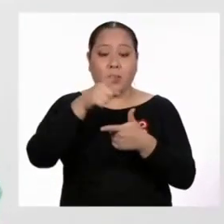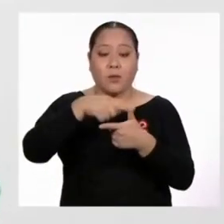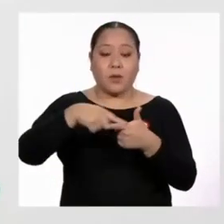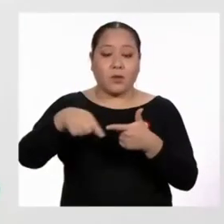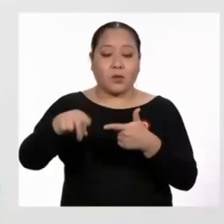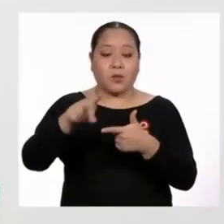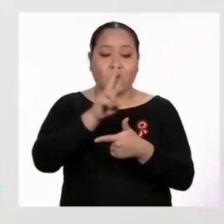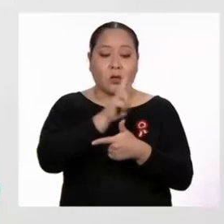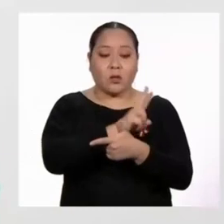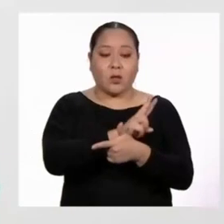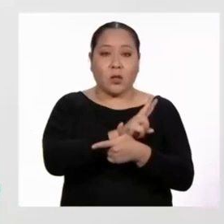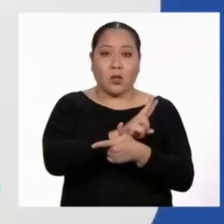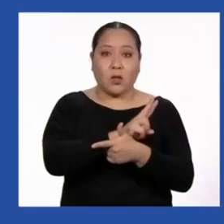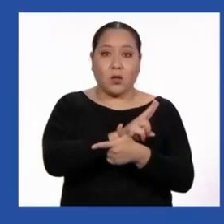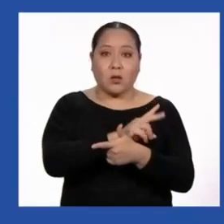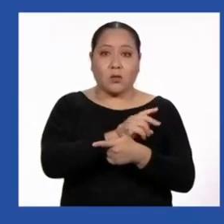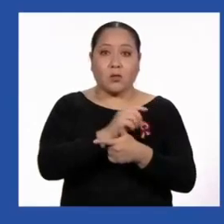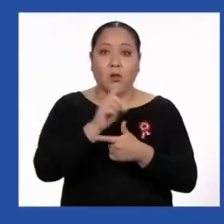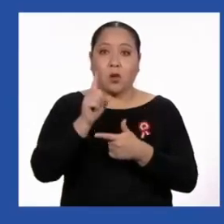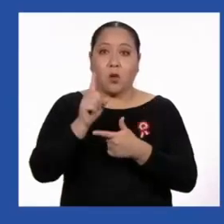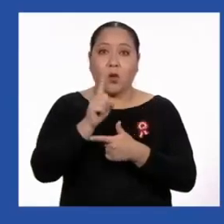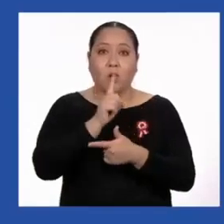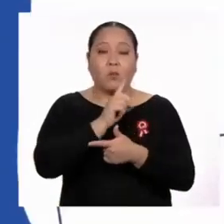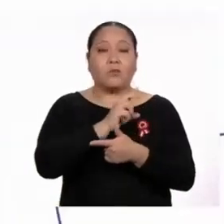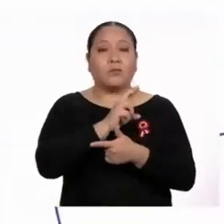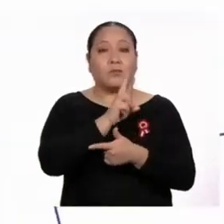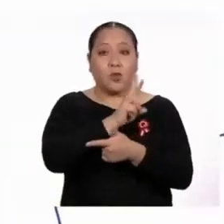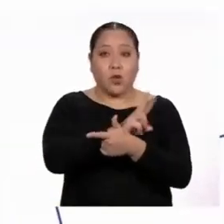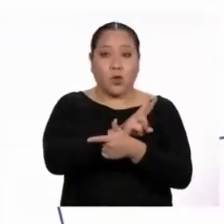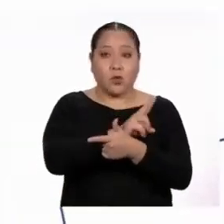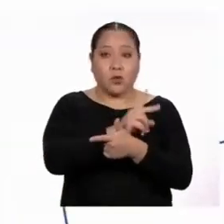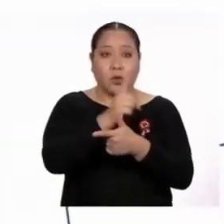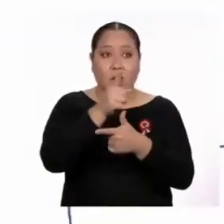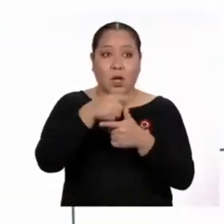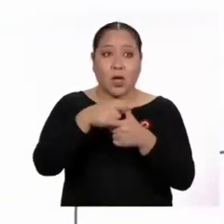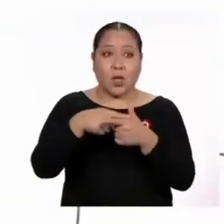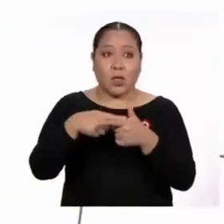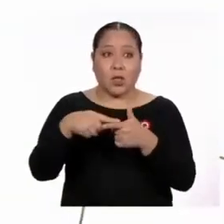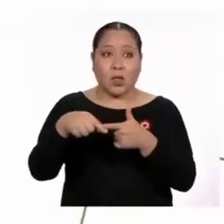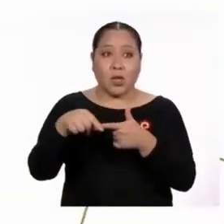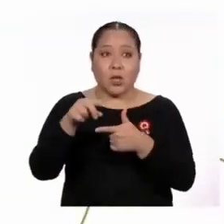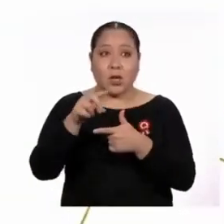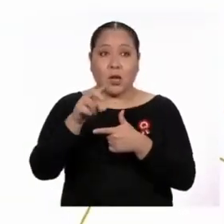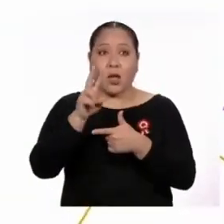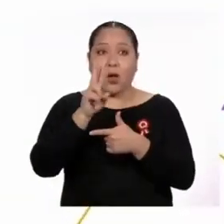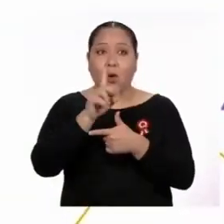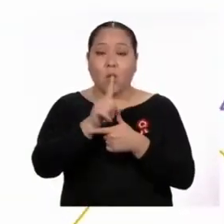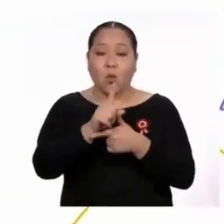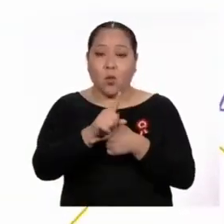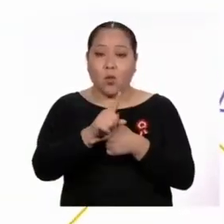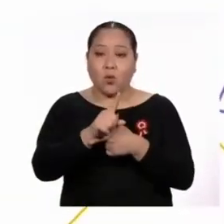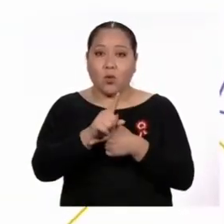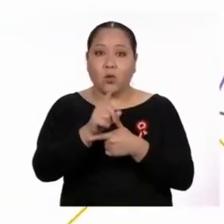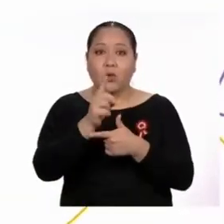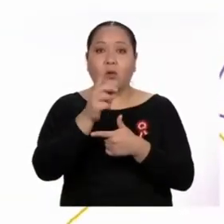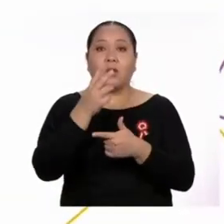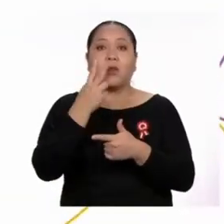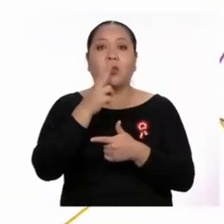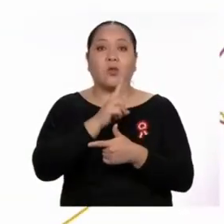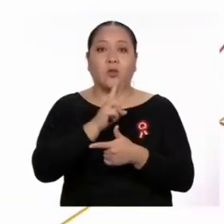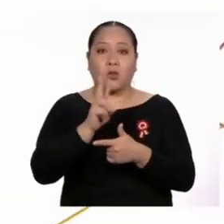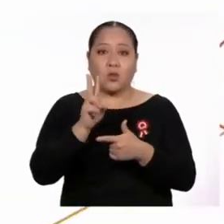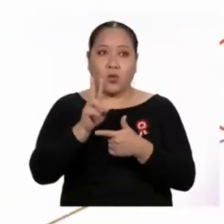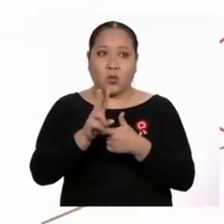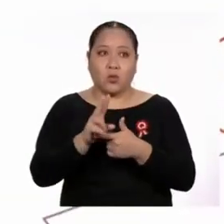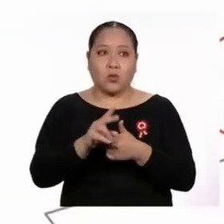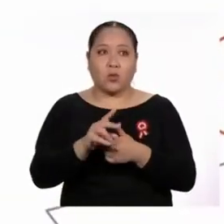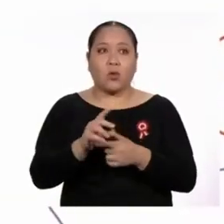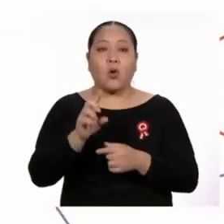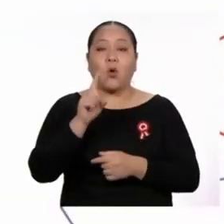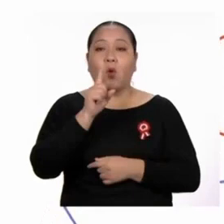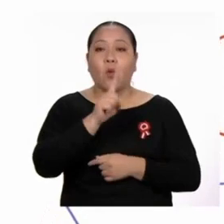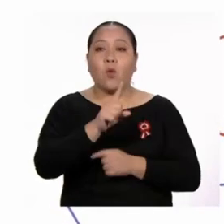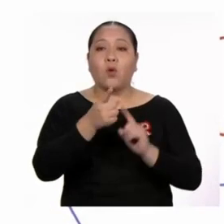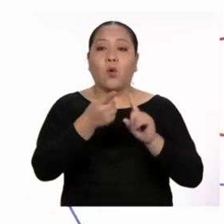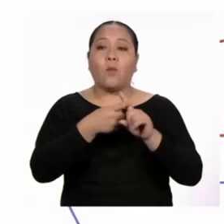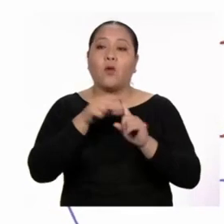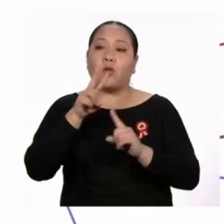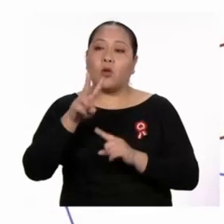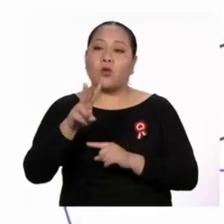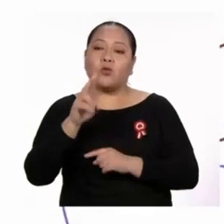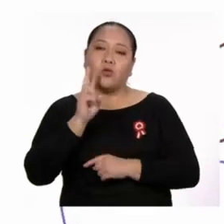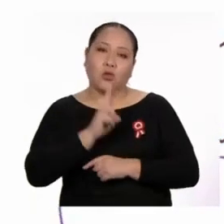2 son 1 y 2. Es un número par. Lo comprobamos con la multiplicación 1 por 2 es